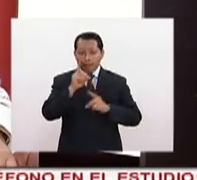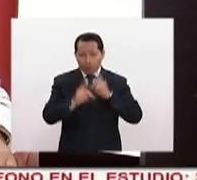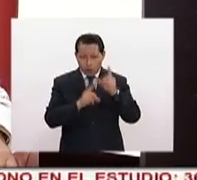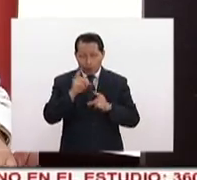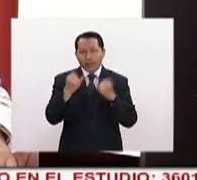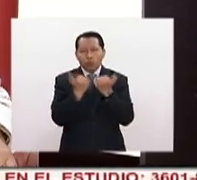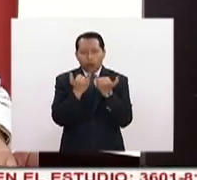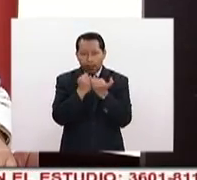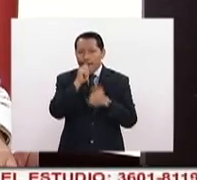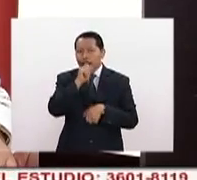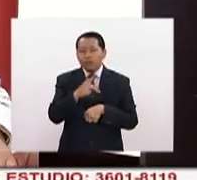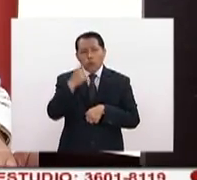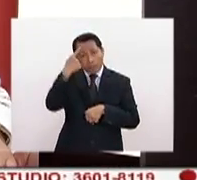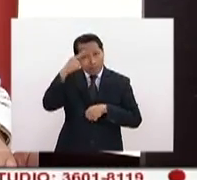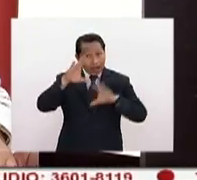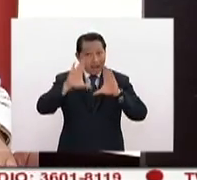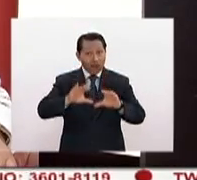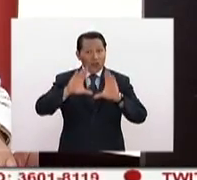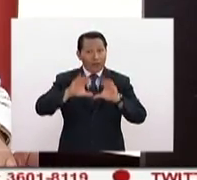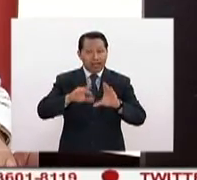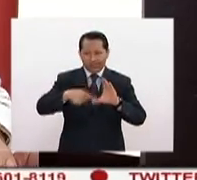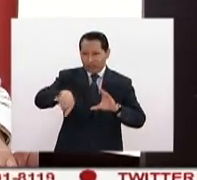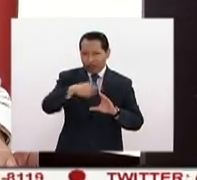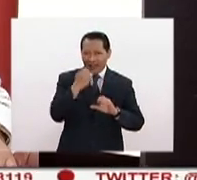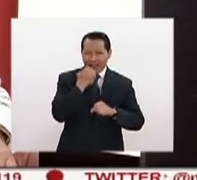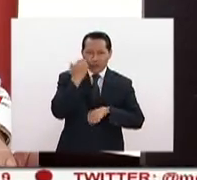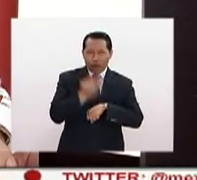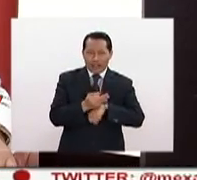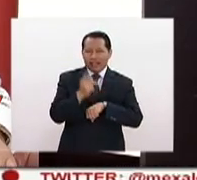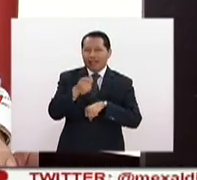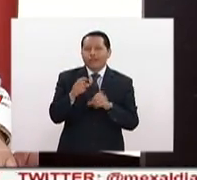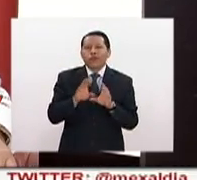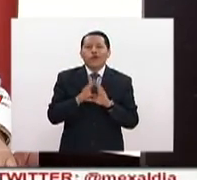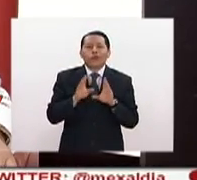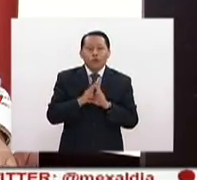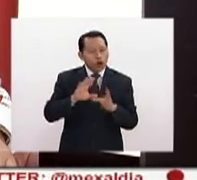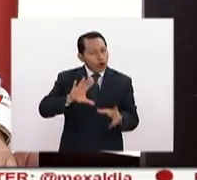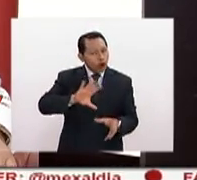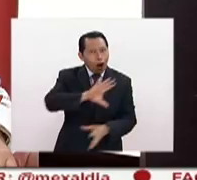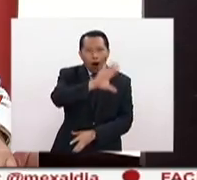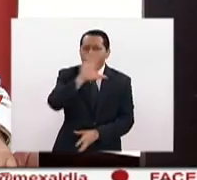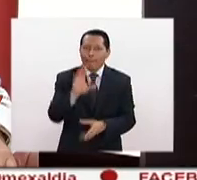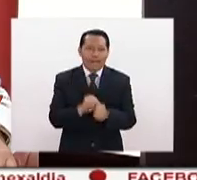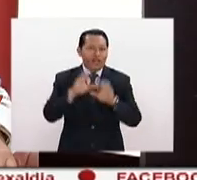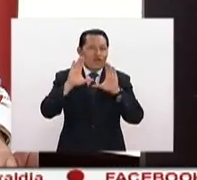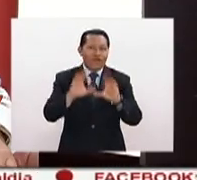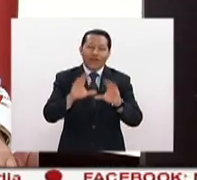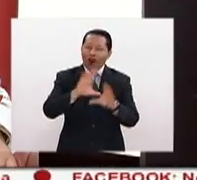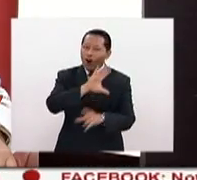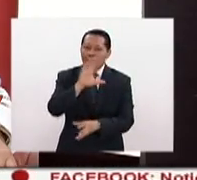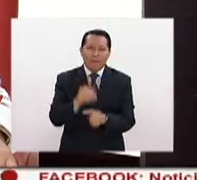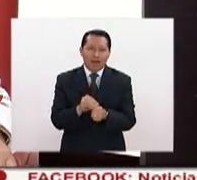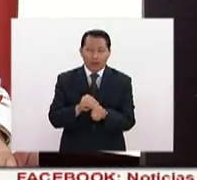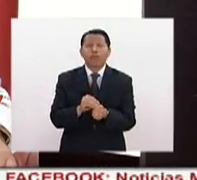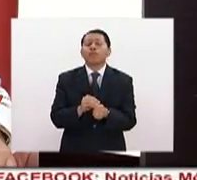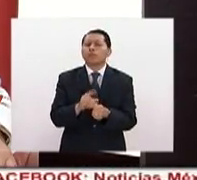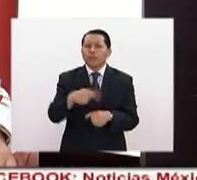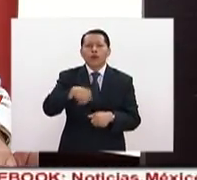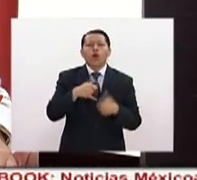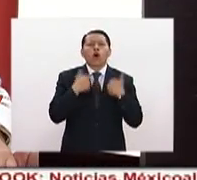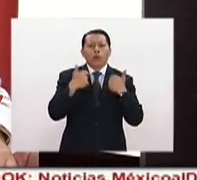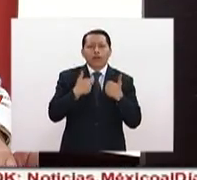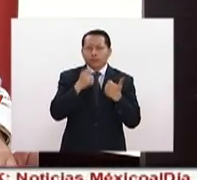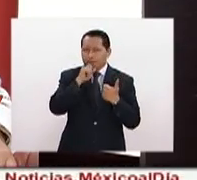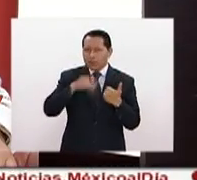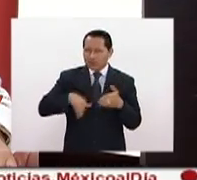de tal manera que la formación que le damos a nuestros egresados es una formación integral. Los muchachos cuentan con,